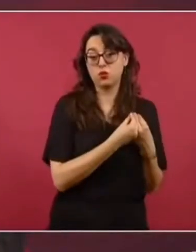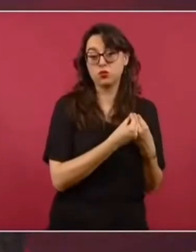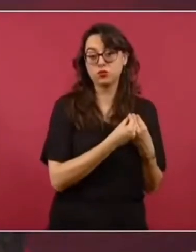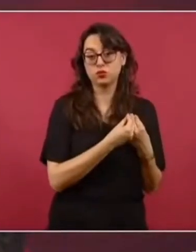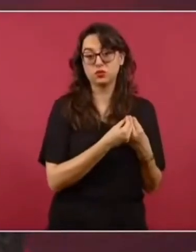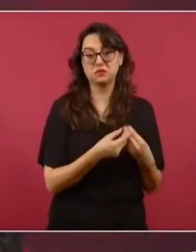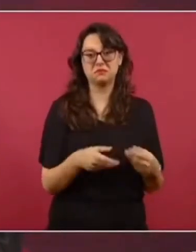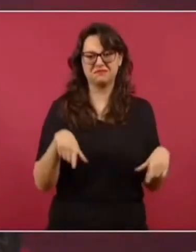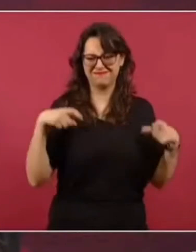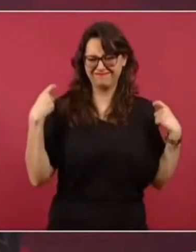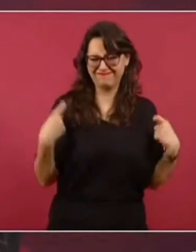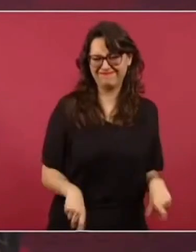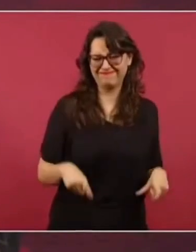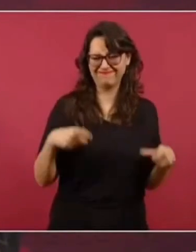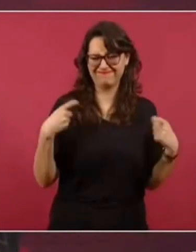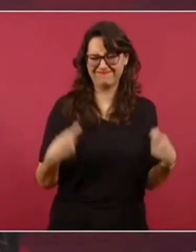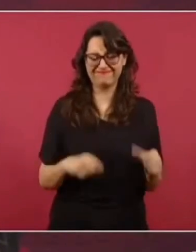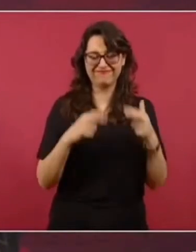hacendados.